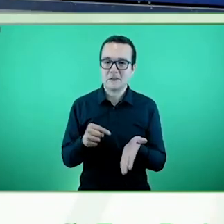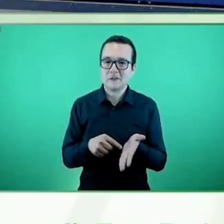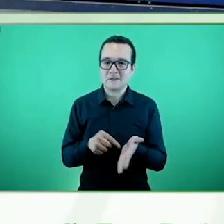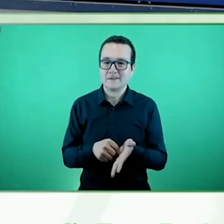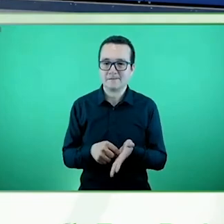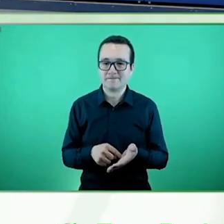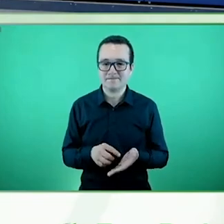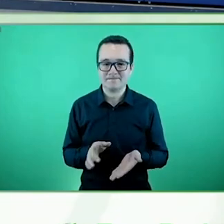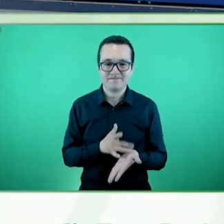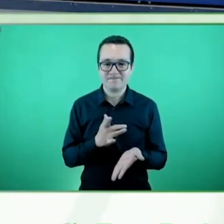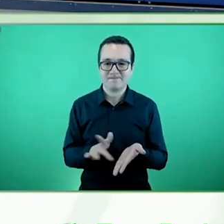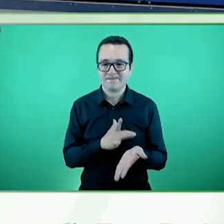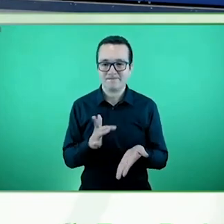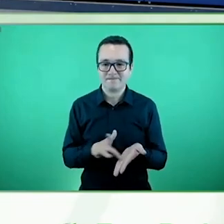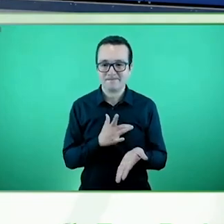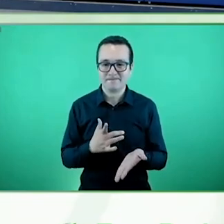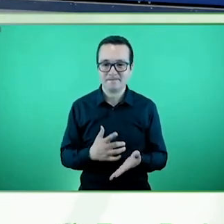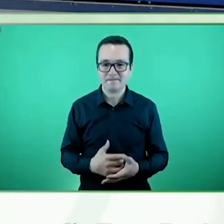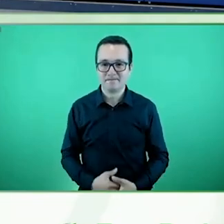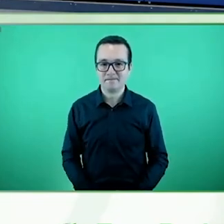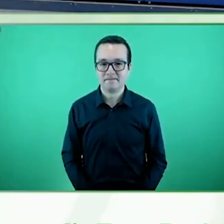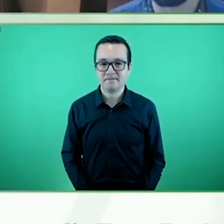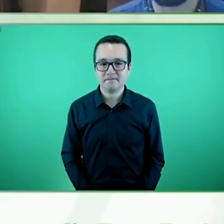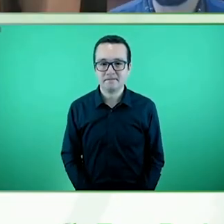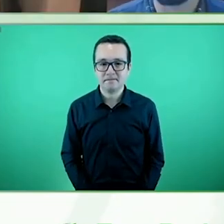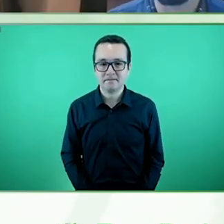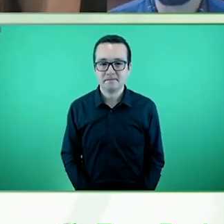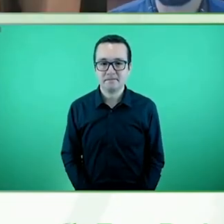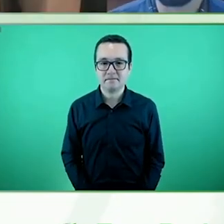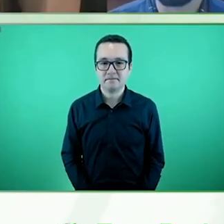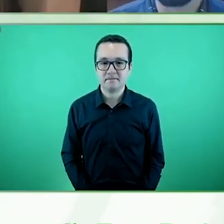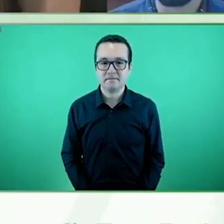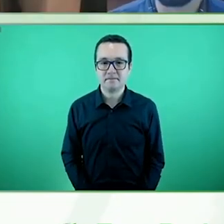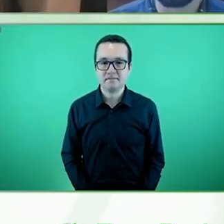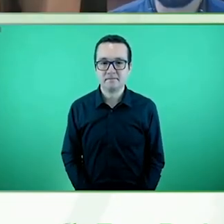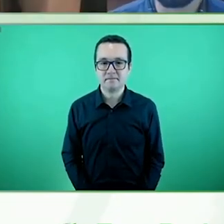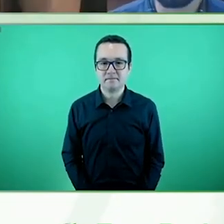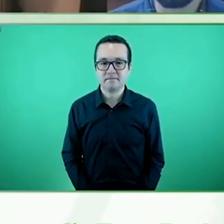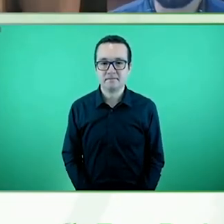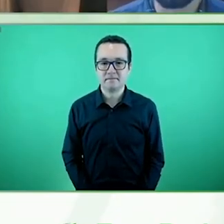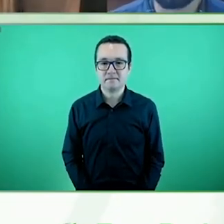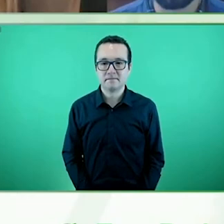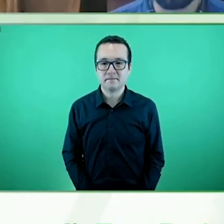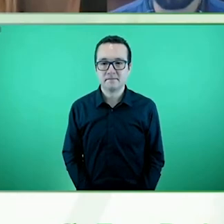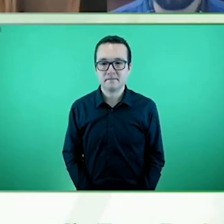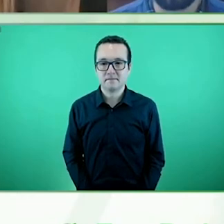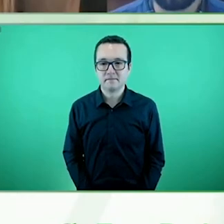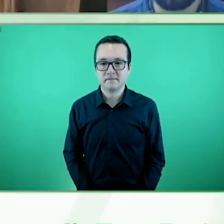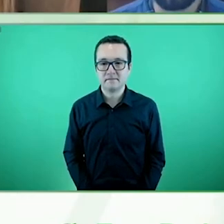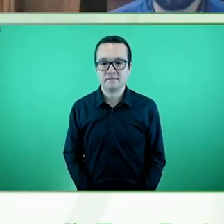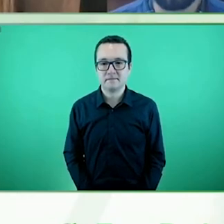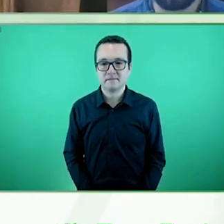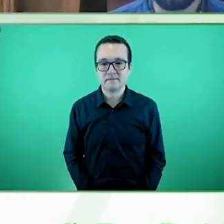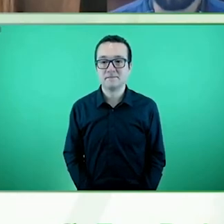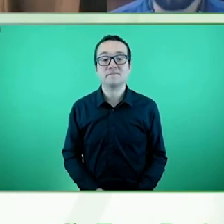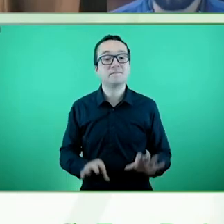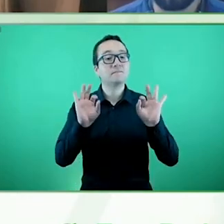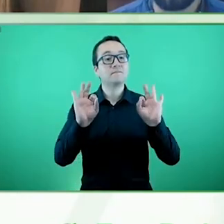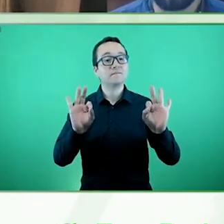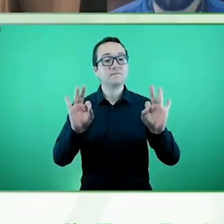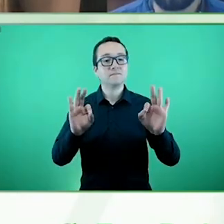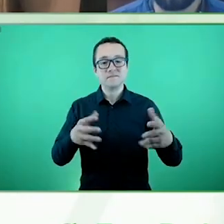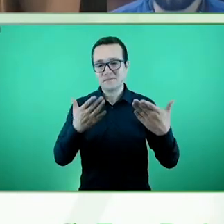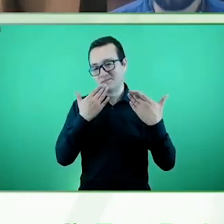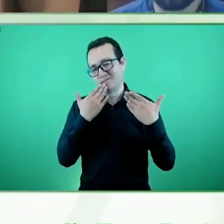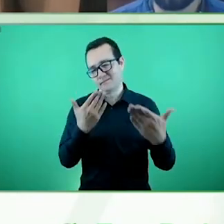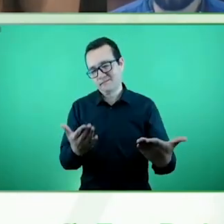Okay. Creo que será. Ay, ¿me ayudas aquí? No. Perfecto, muchas gracias por